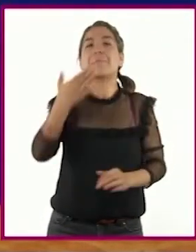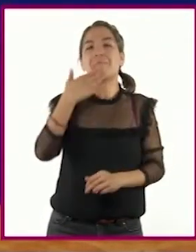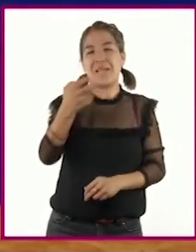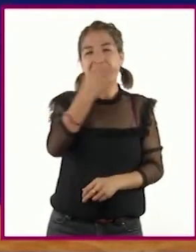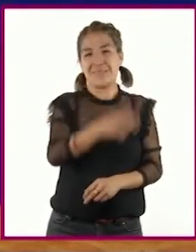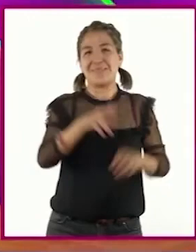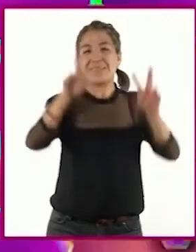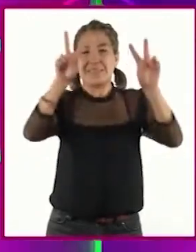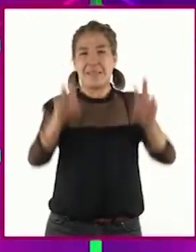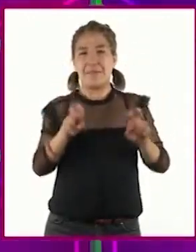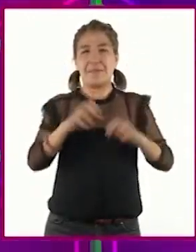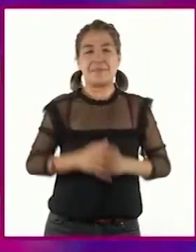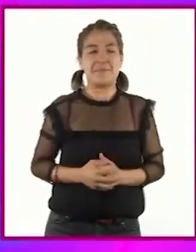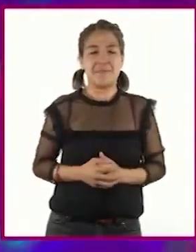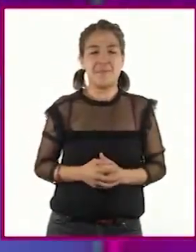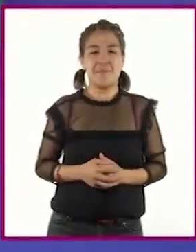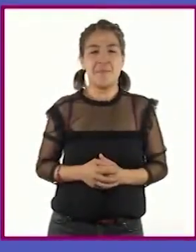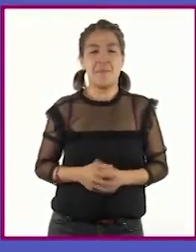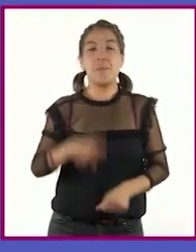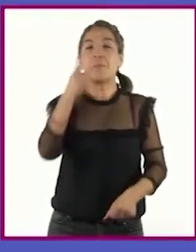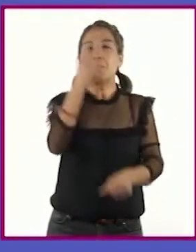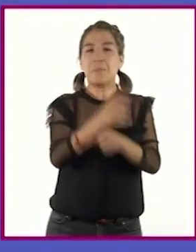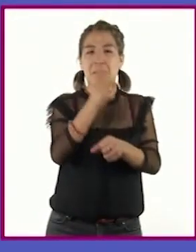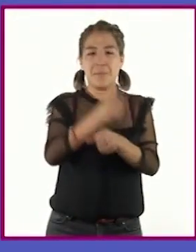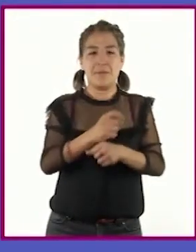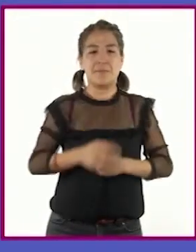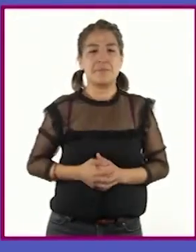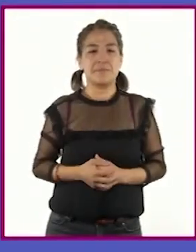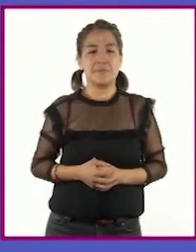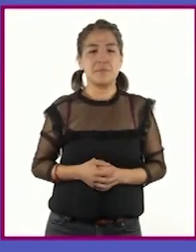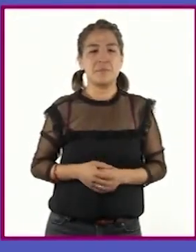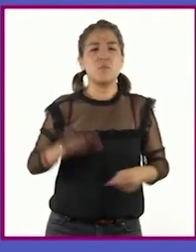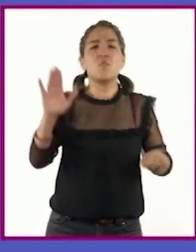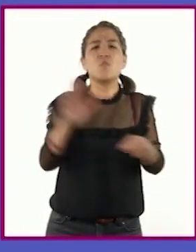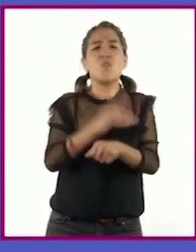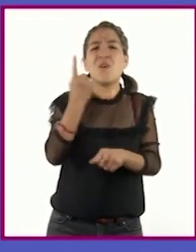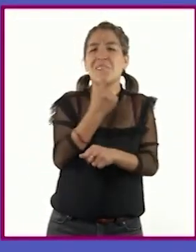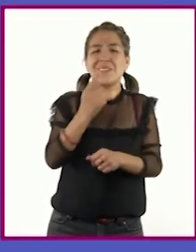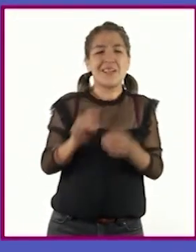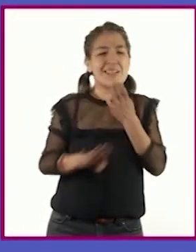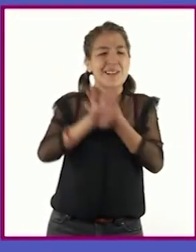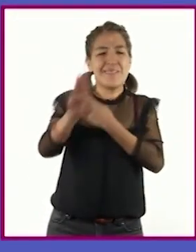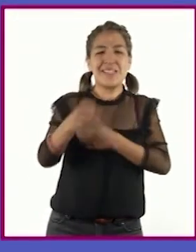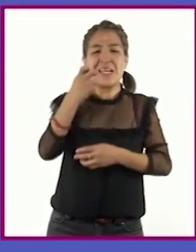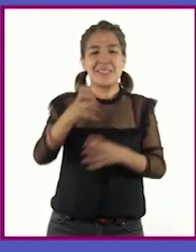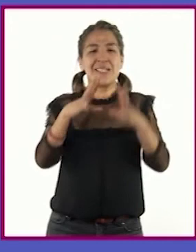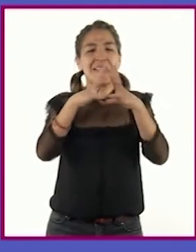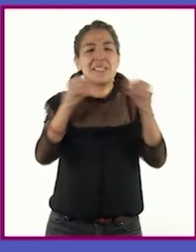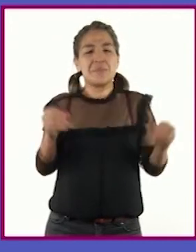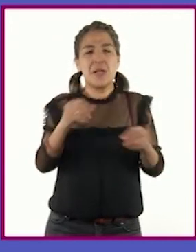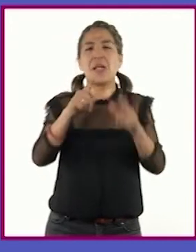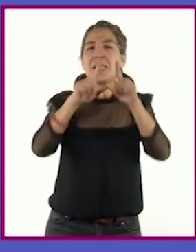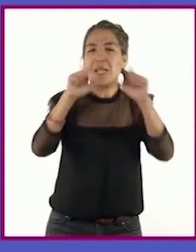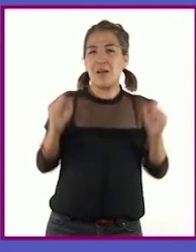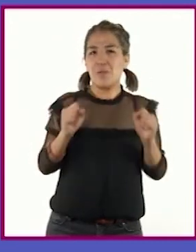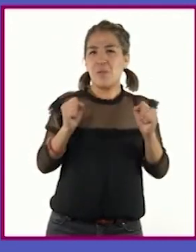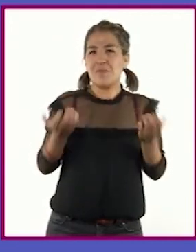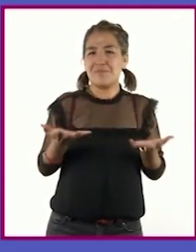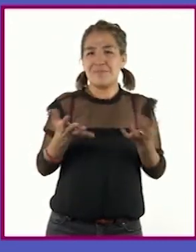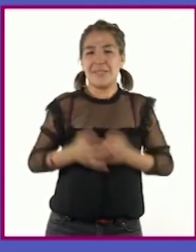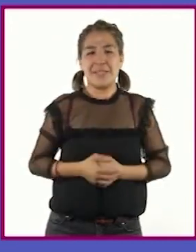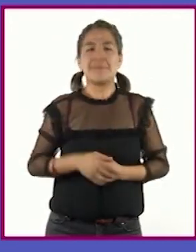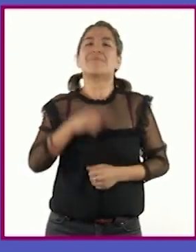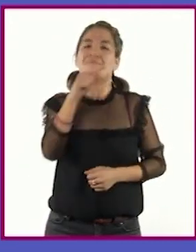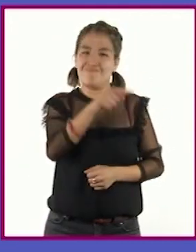su contenido. Primero, ¿por qué evitar la desaparición de las lenguas? Claro,